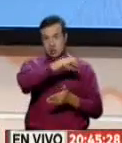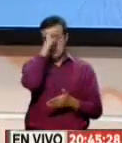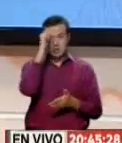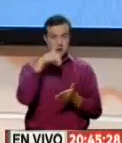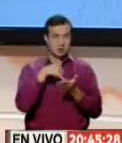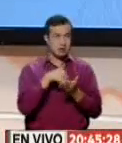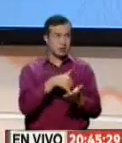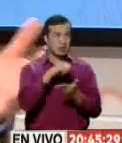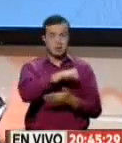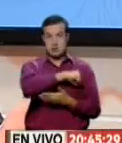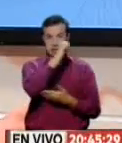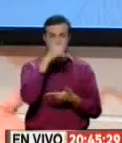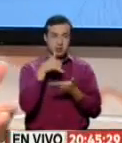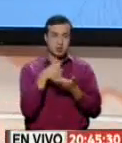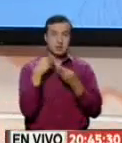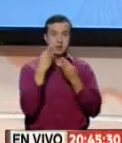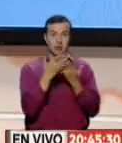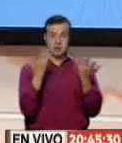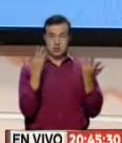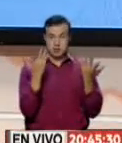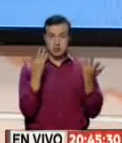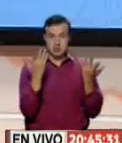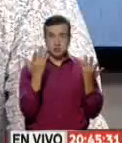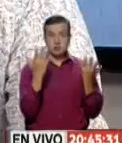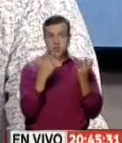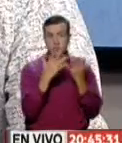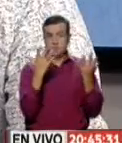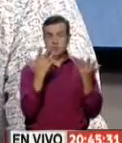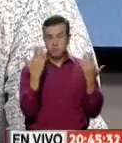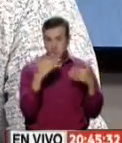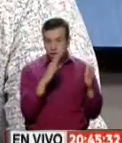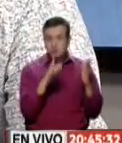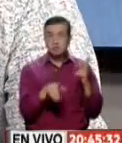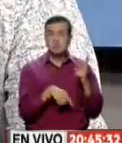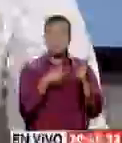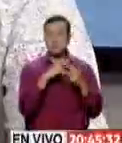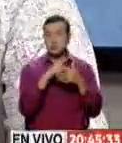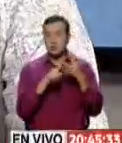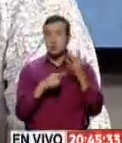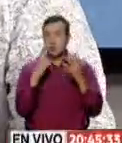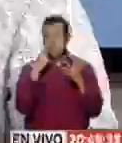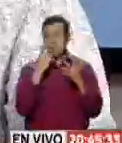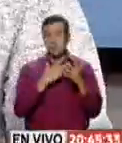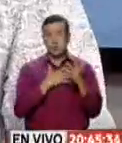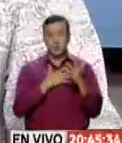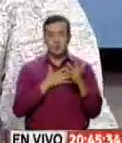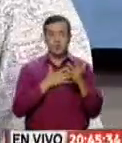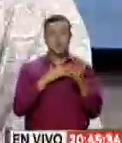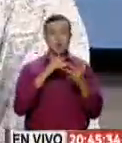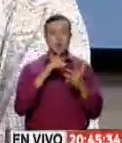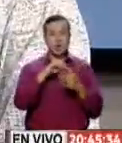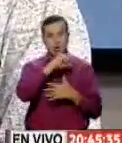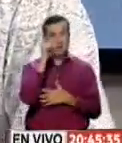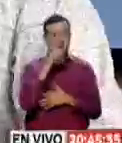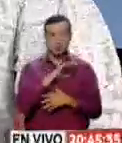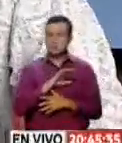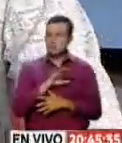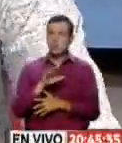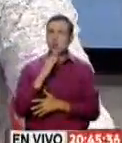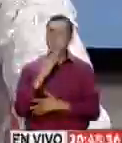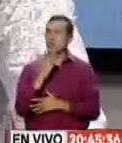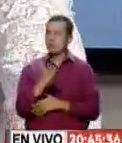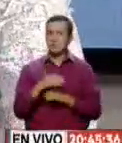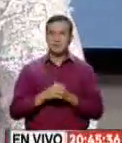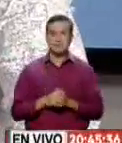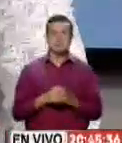ha sido acreedor a premios muy importantes, pero también hay una muestra de desprendimiento por parte del ganador. Por favor, explícanos.